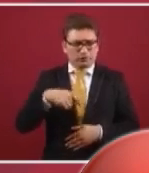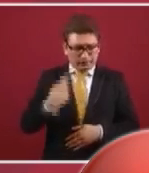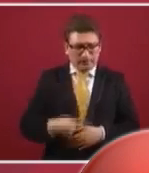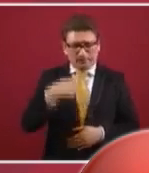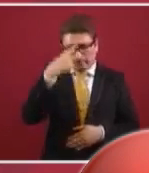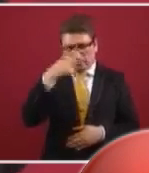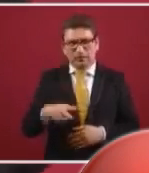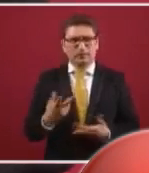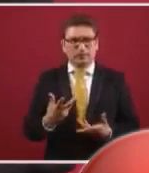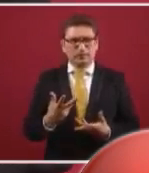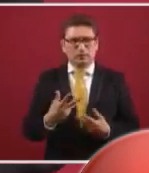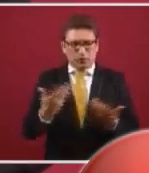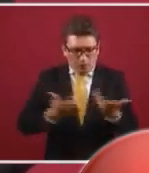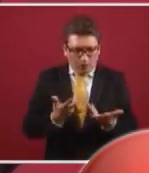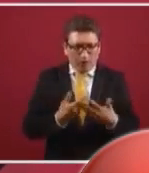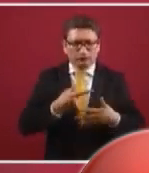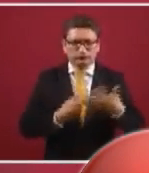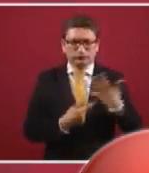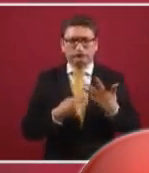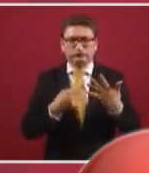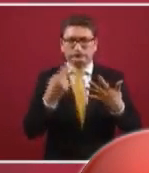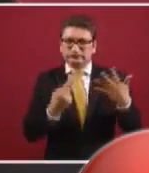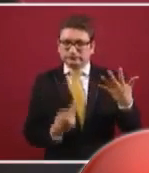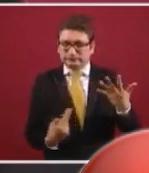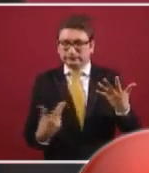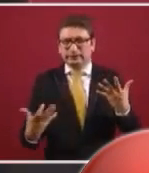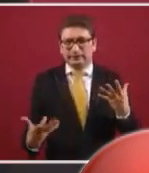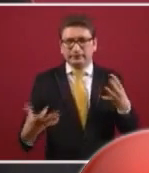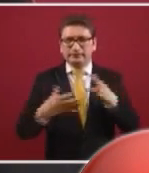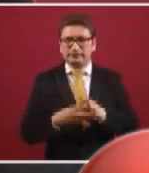partir de nuestras necesidades?